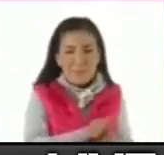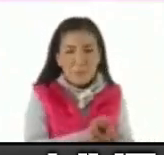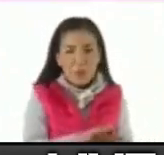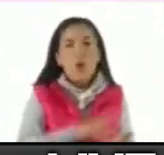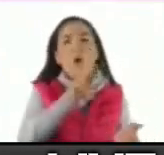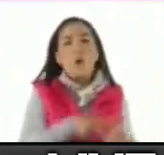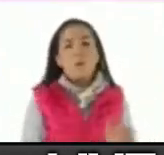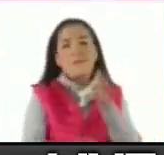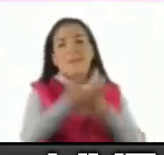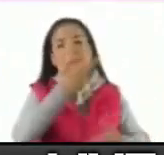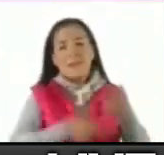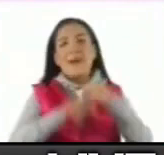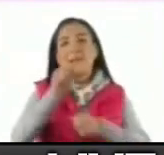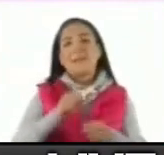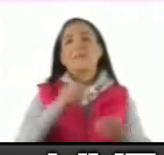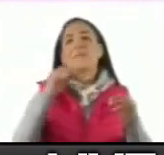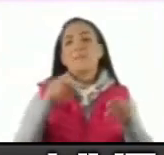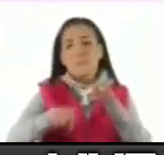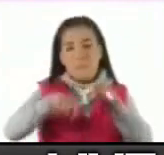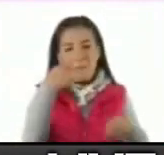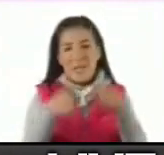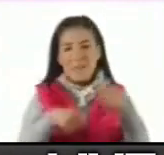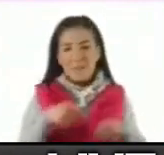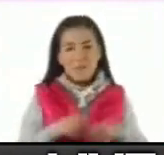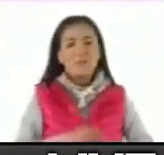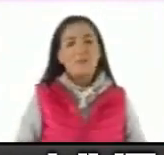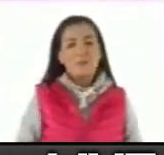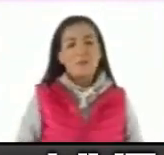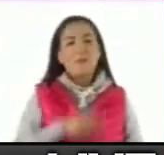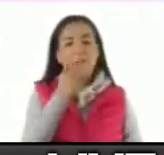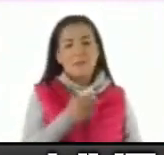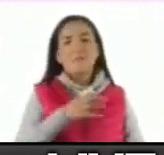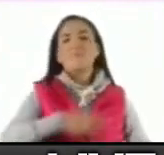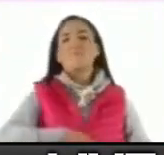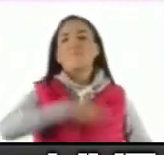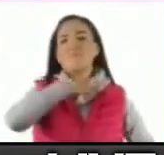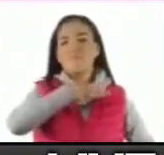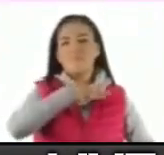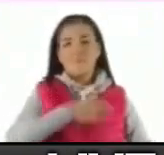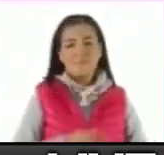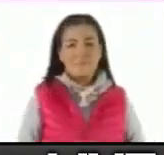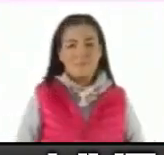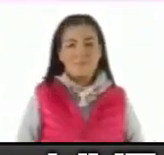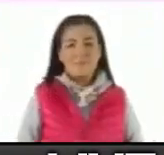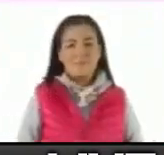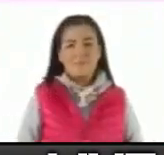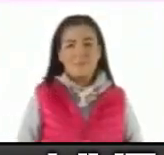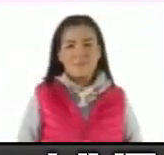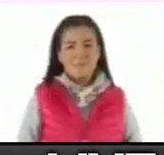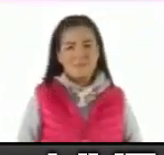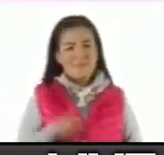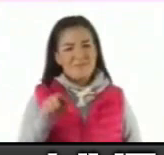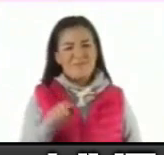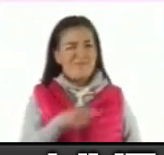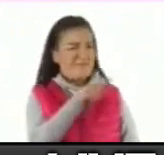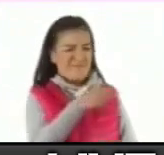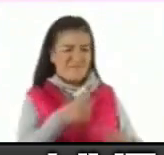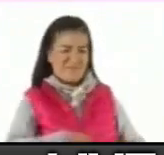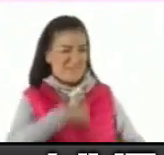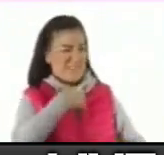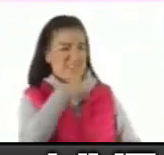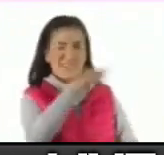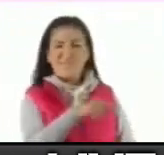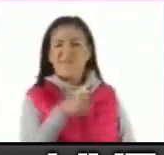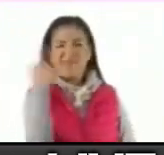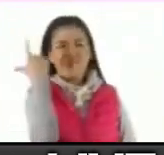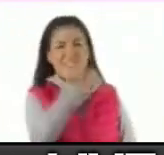plástico, por así decirlo, que se pueden convertir en esta corbata. No tiene buen gusto para las